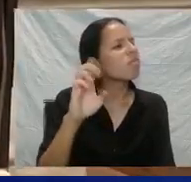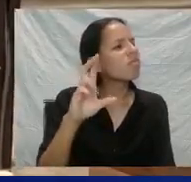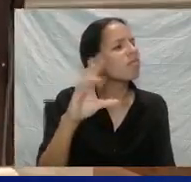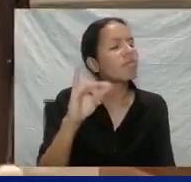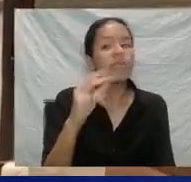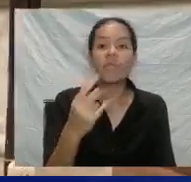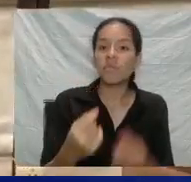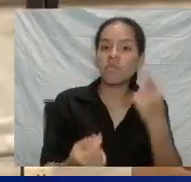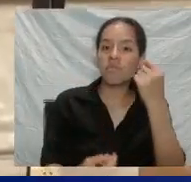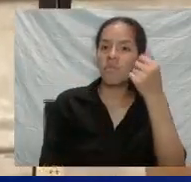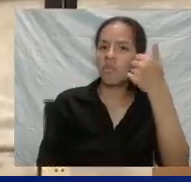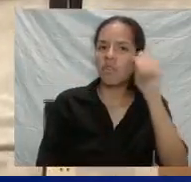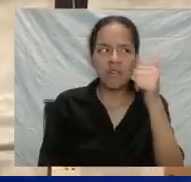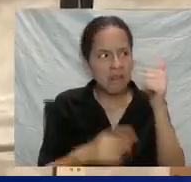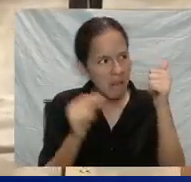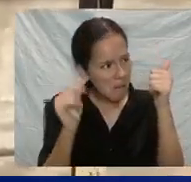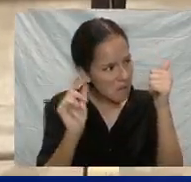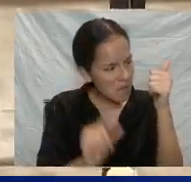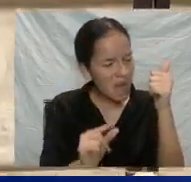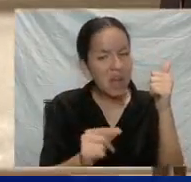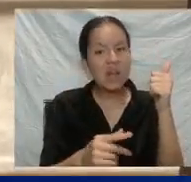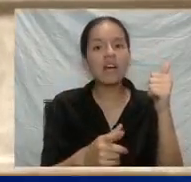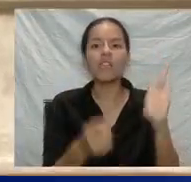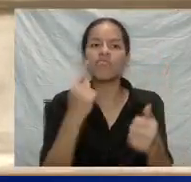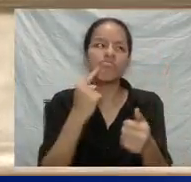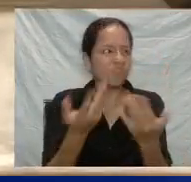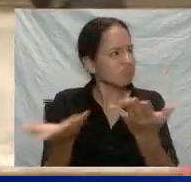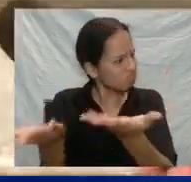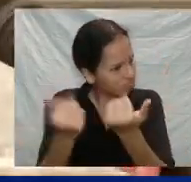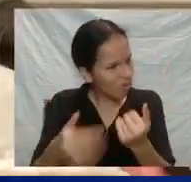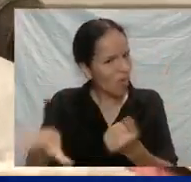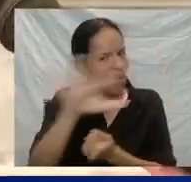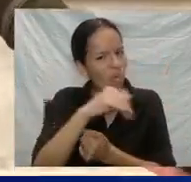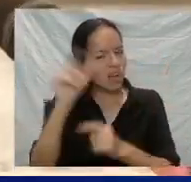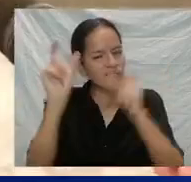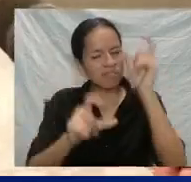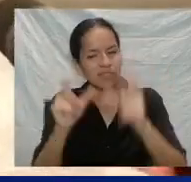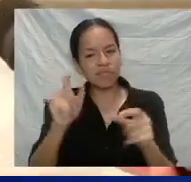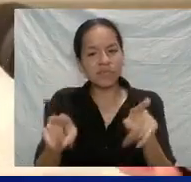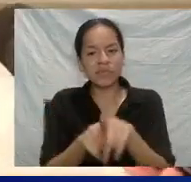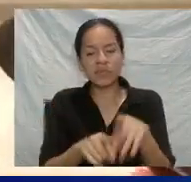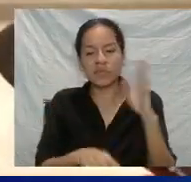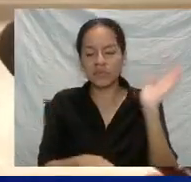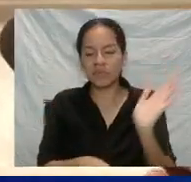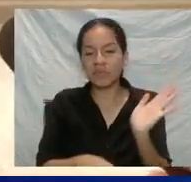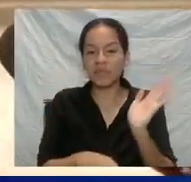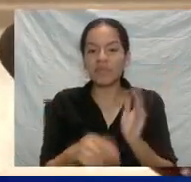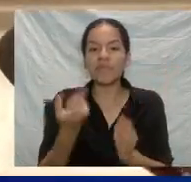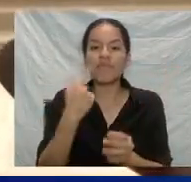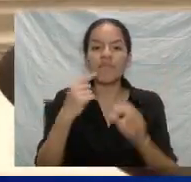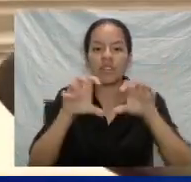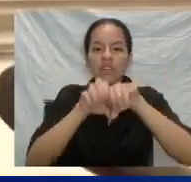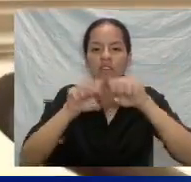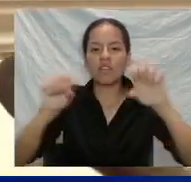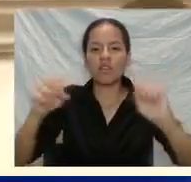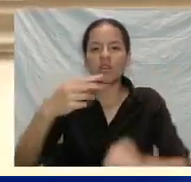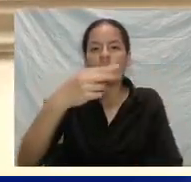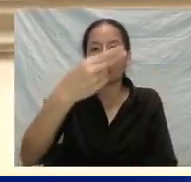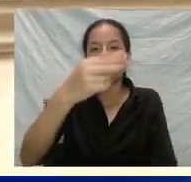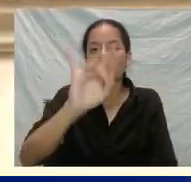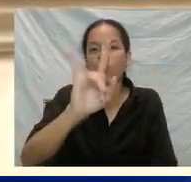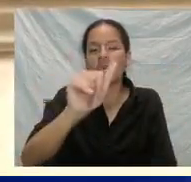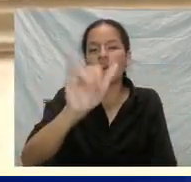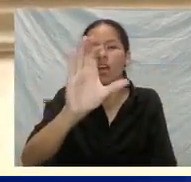sol es nada más señor invite a todos a que vengan a la feria emprendedores del vicente la chicha de 8 a 6 soles